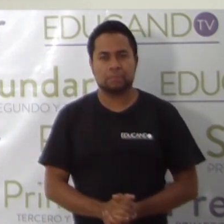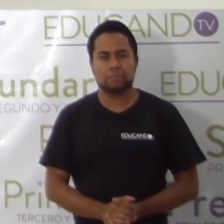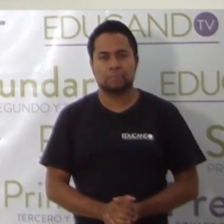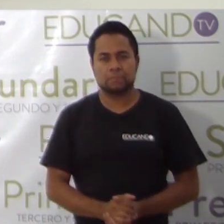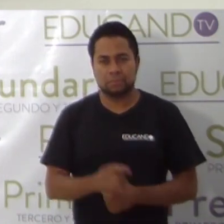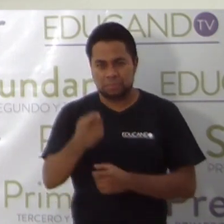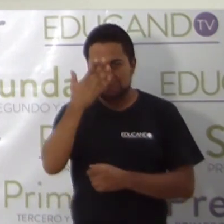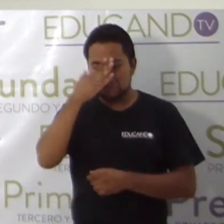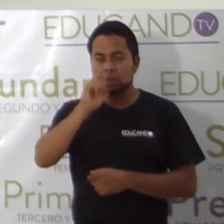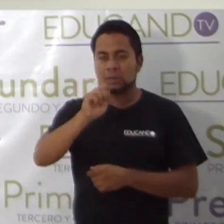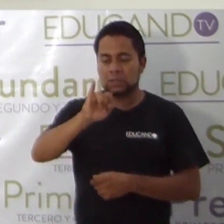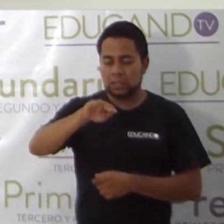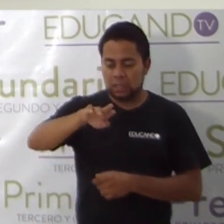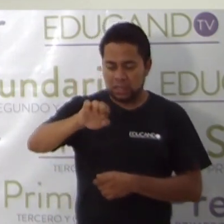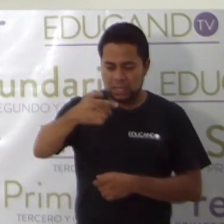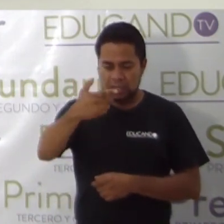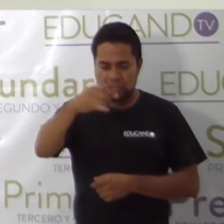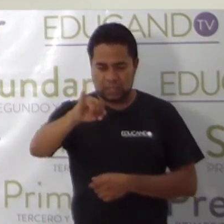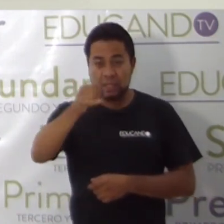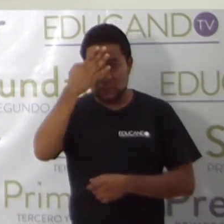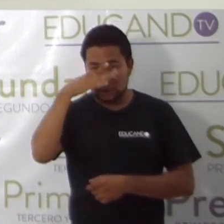el INEGI, ¿no? Han oído hablar del INEGI.